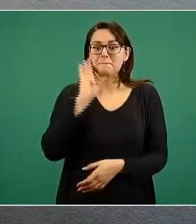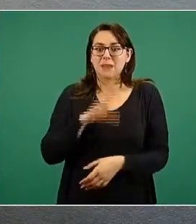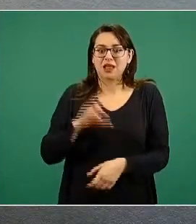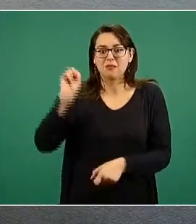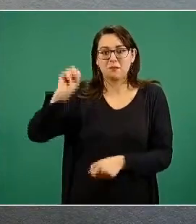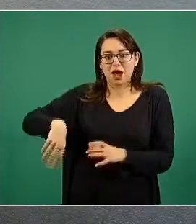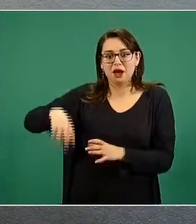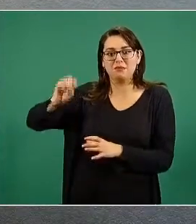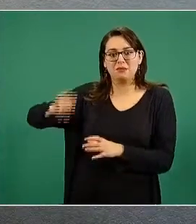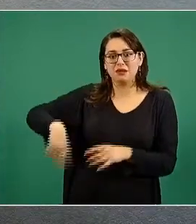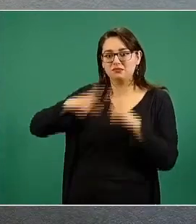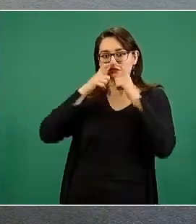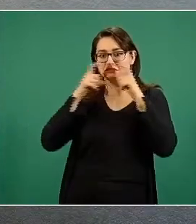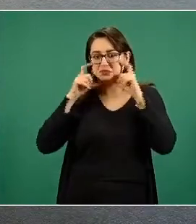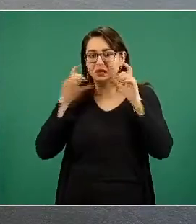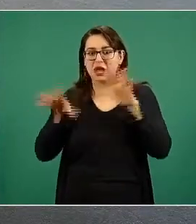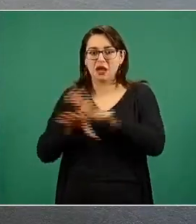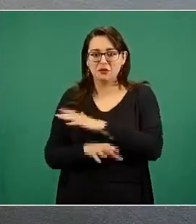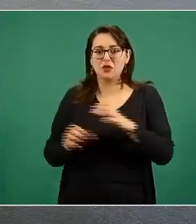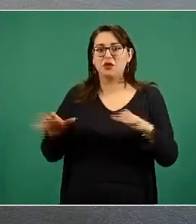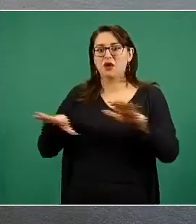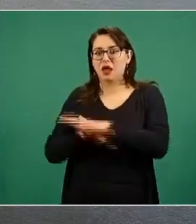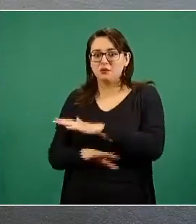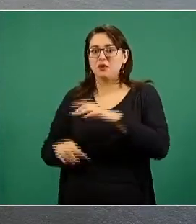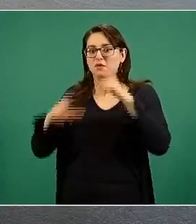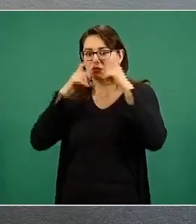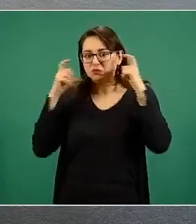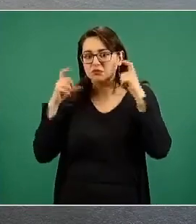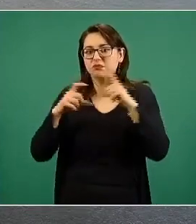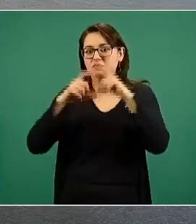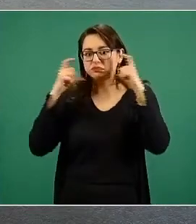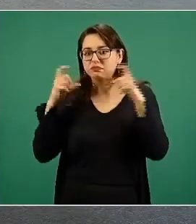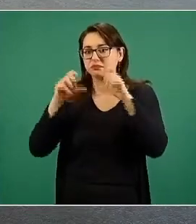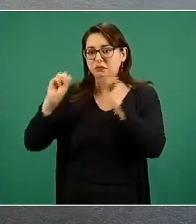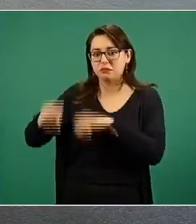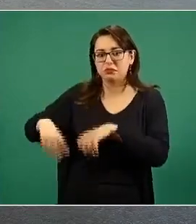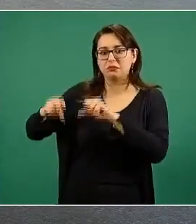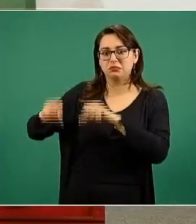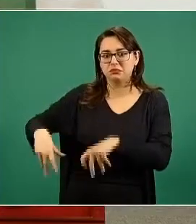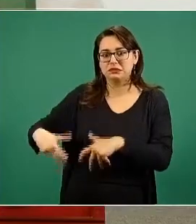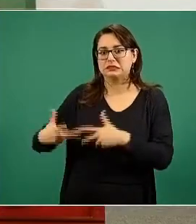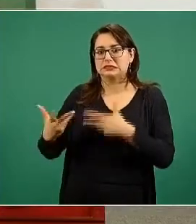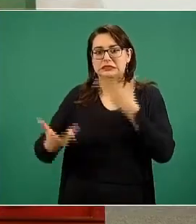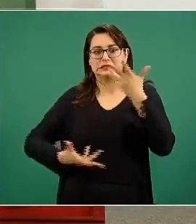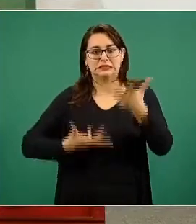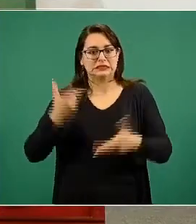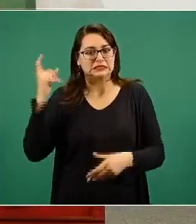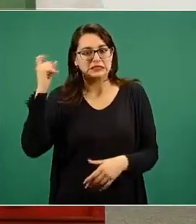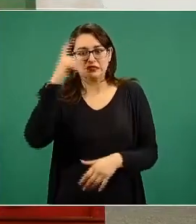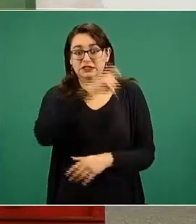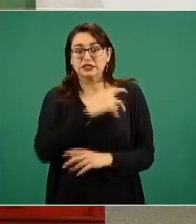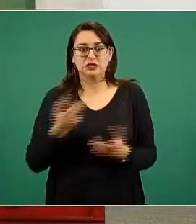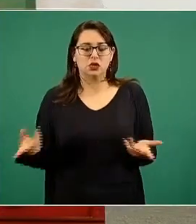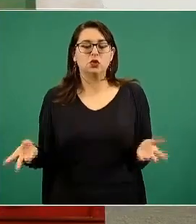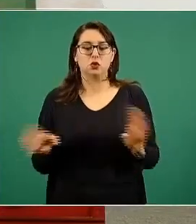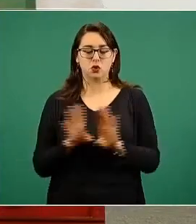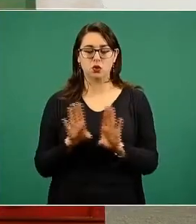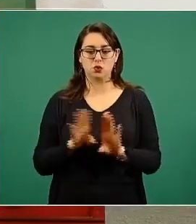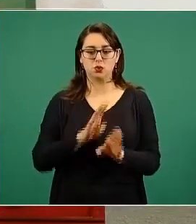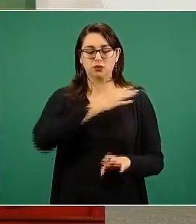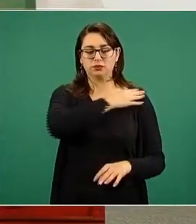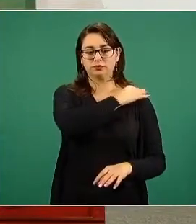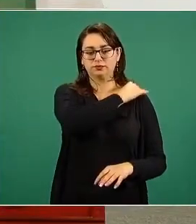estar cambiando constantemente. Entonces, ¿cómo hacer compaginar estas dos realidades? Gracias. Claro, muchas gracias. Definitivamente, Arturo,